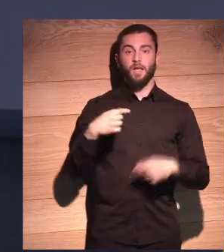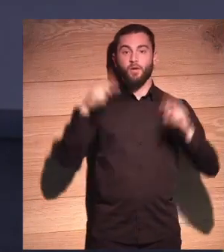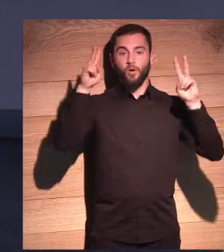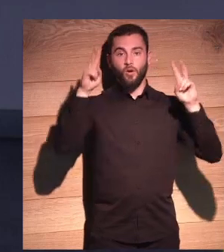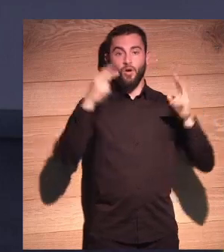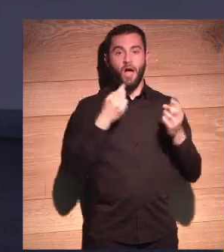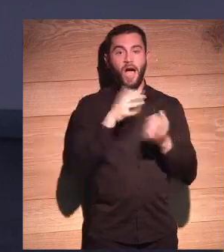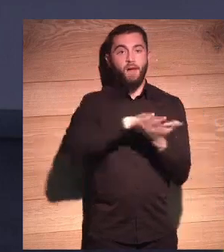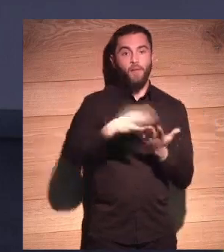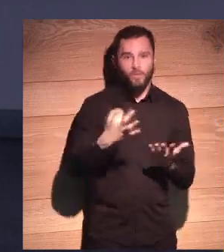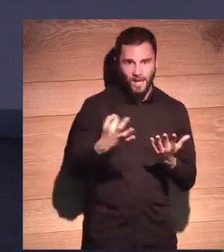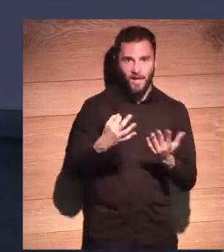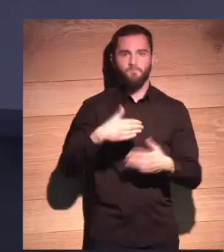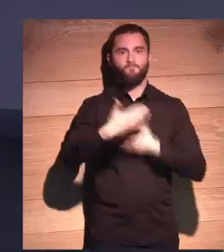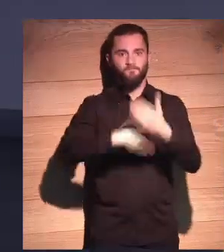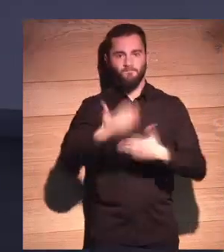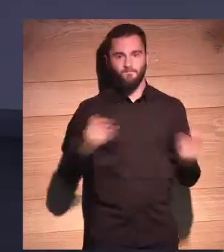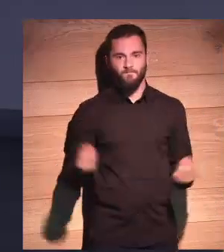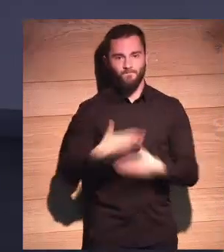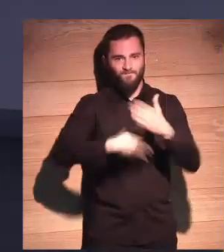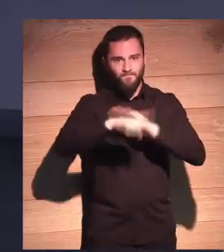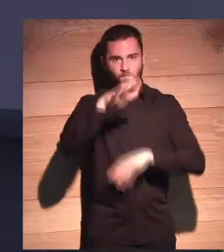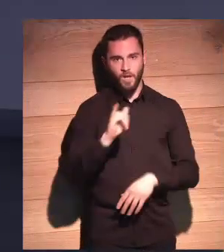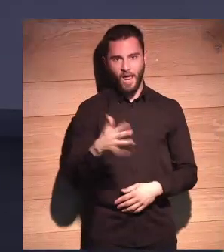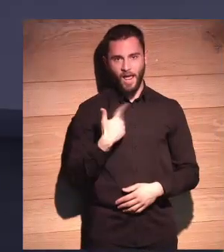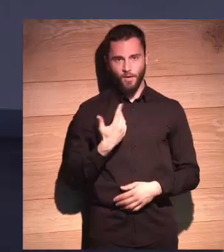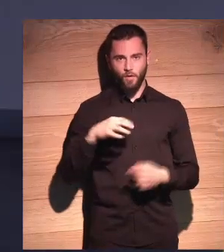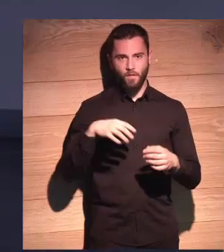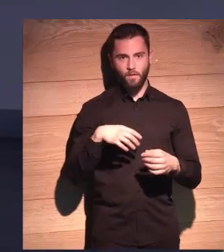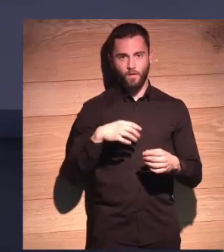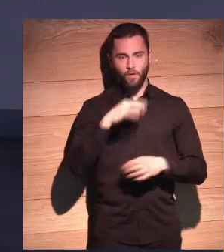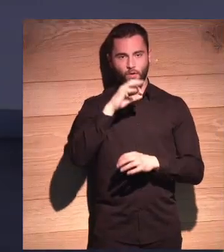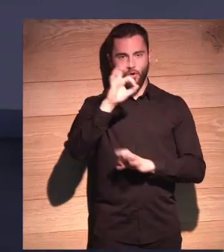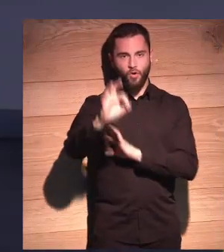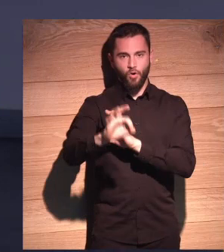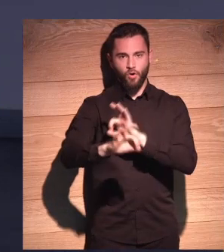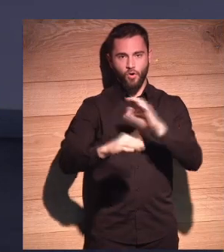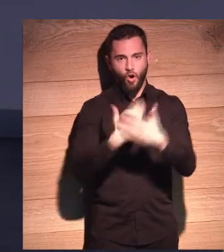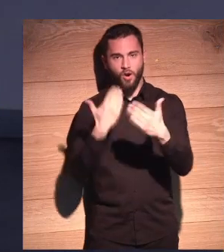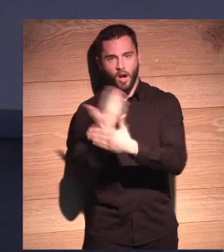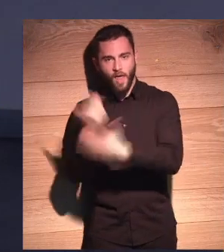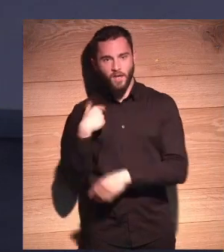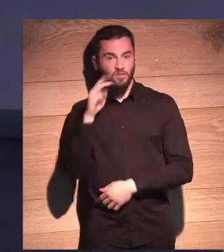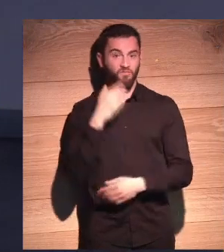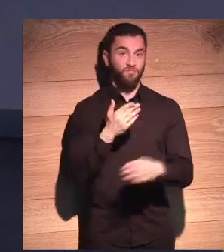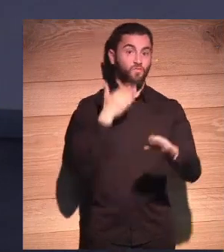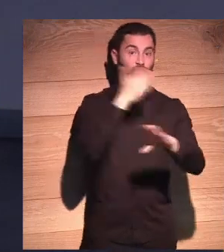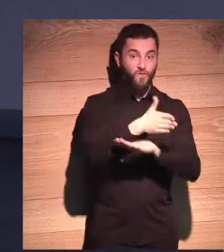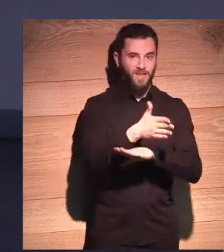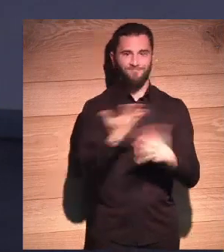que os voy a decir, yo que estuve en todas las jornadas me quedé un poco triste, porque no enfocaban los